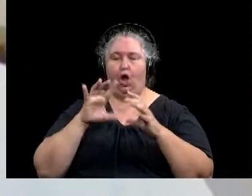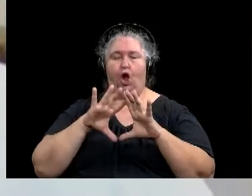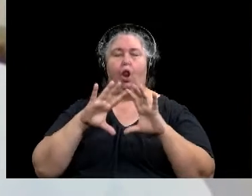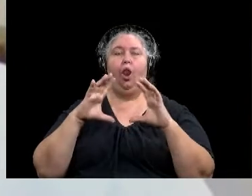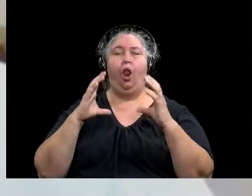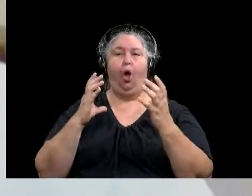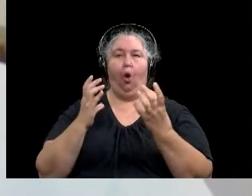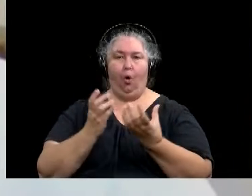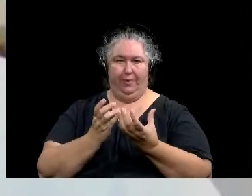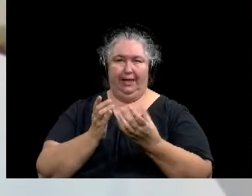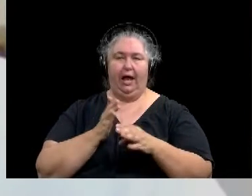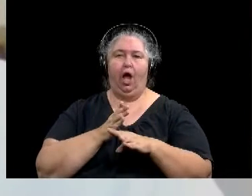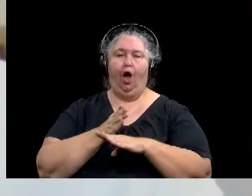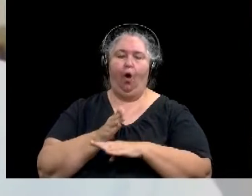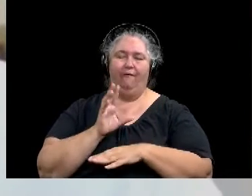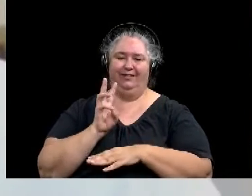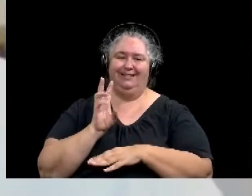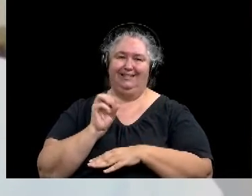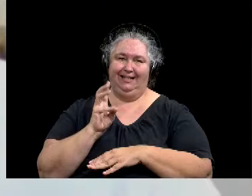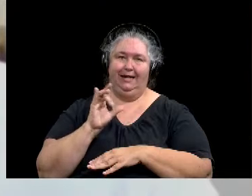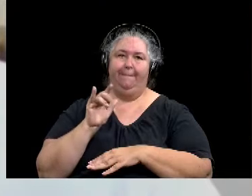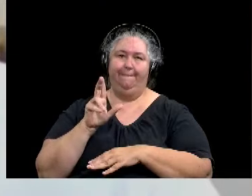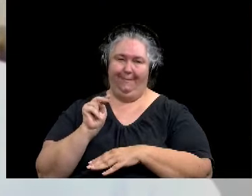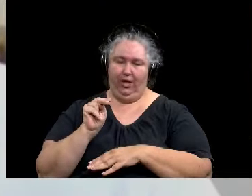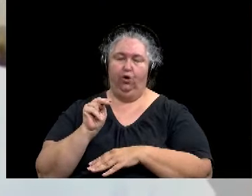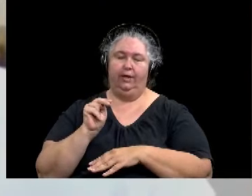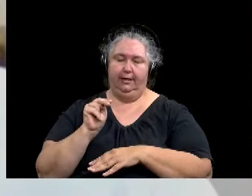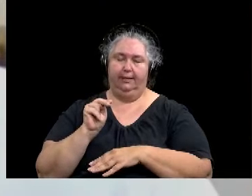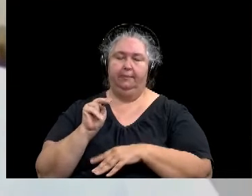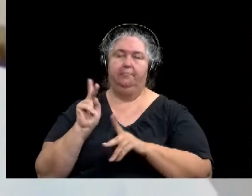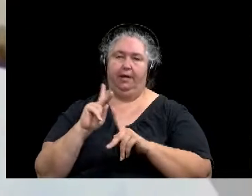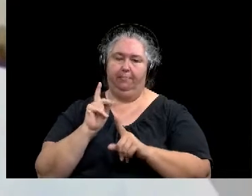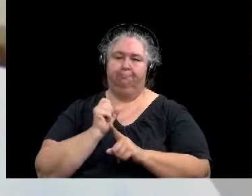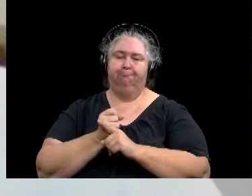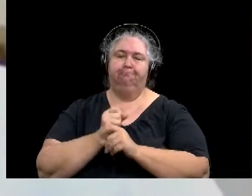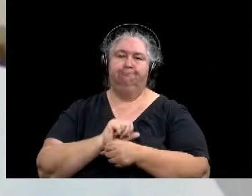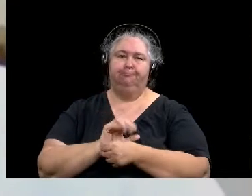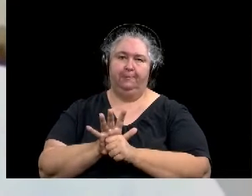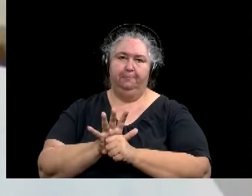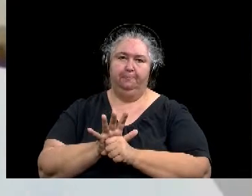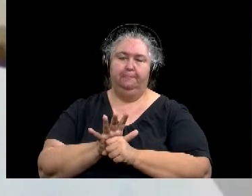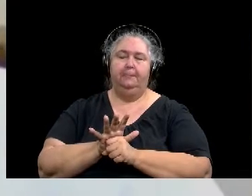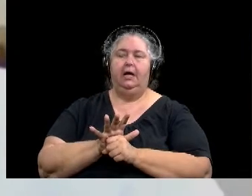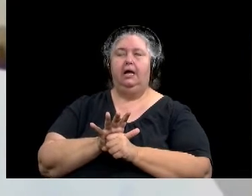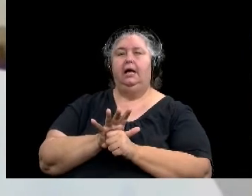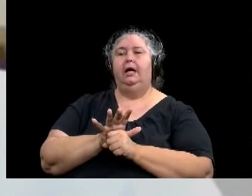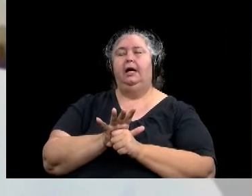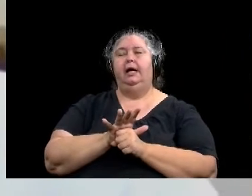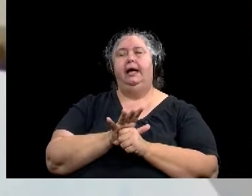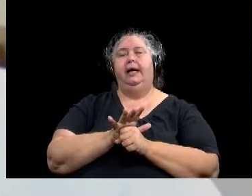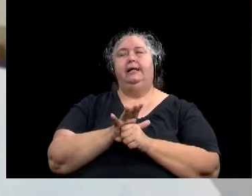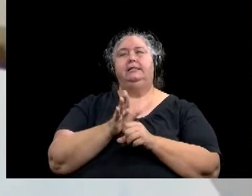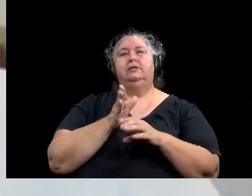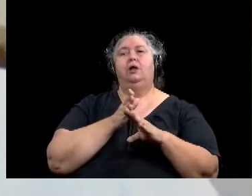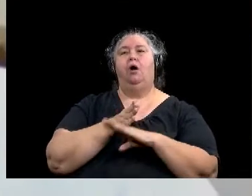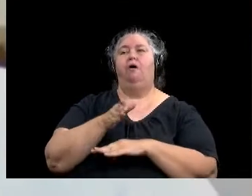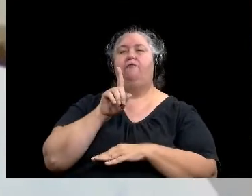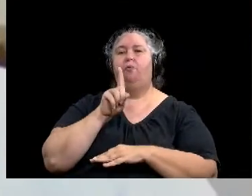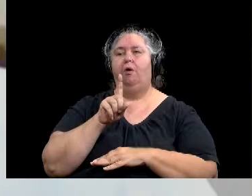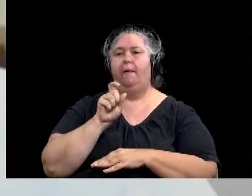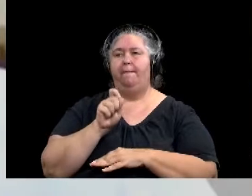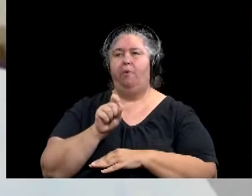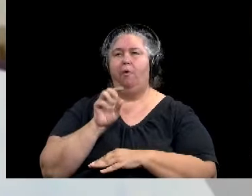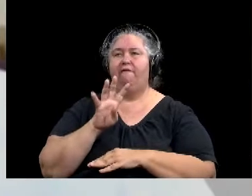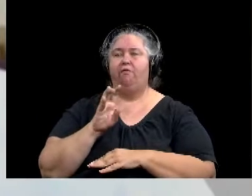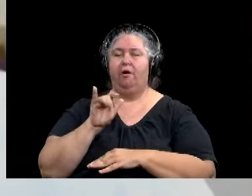y casos hemos visto 60 millones de coronas virus